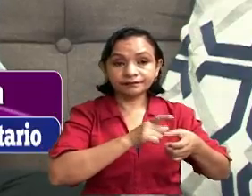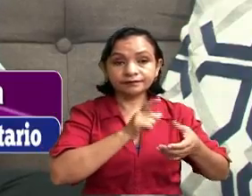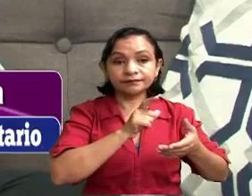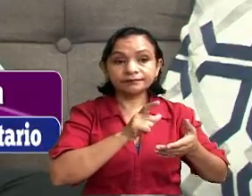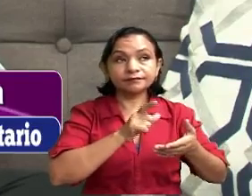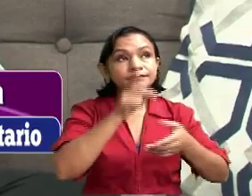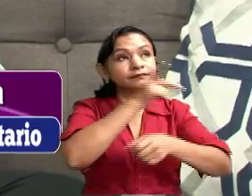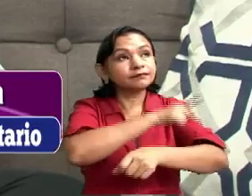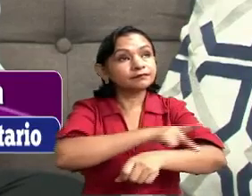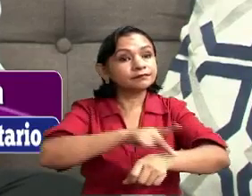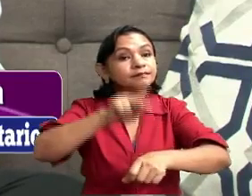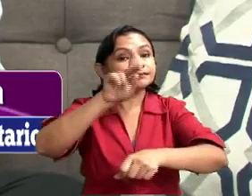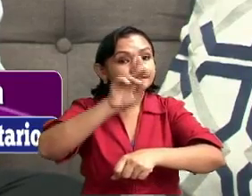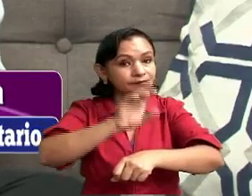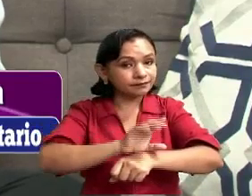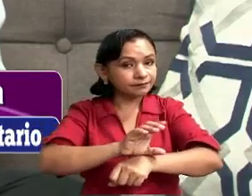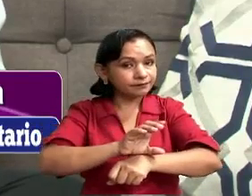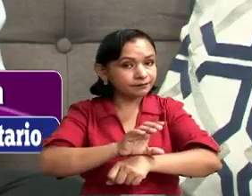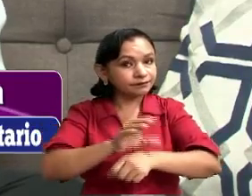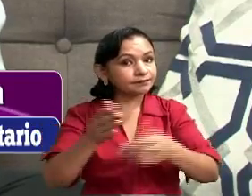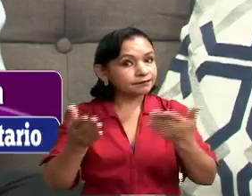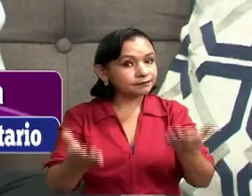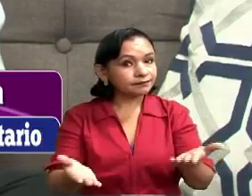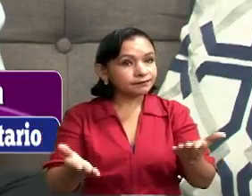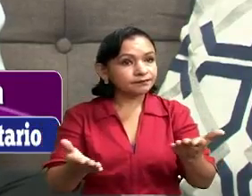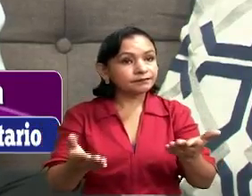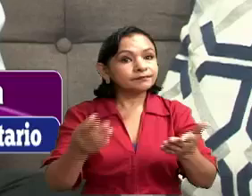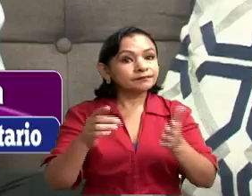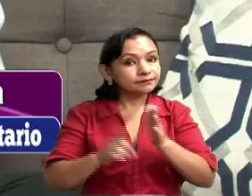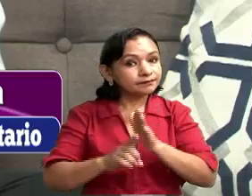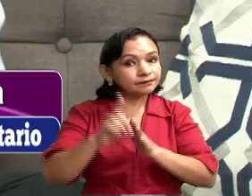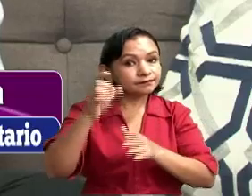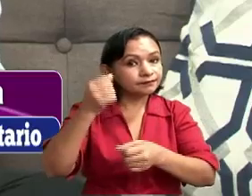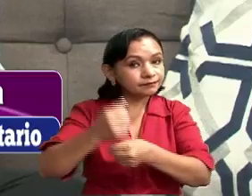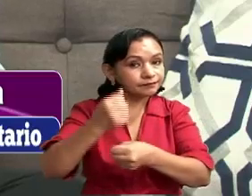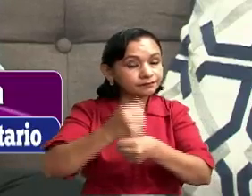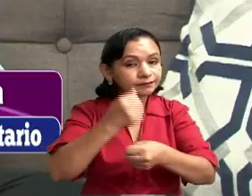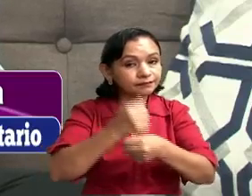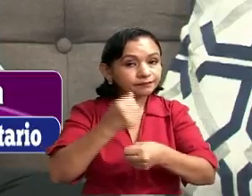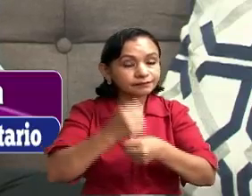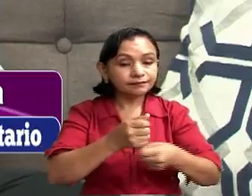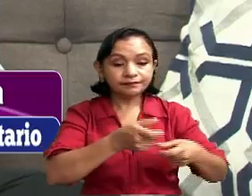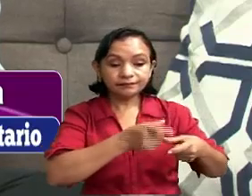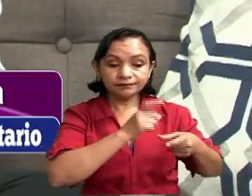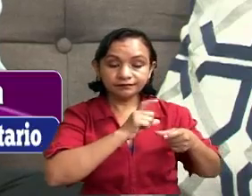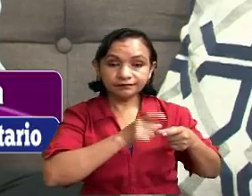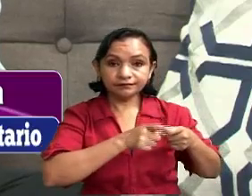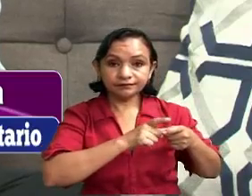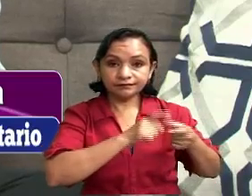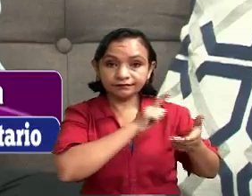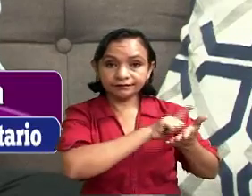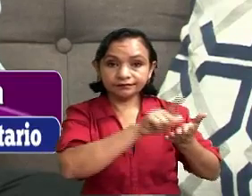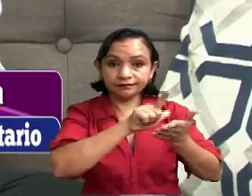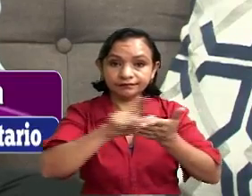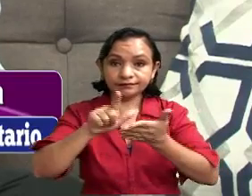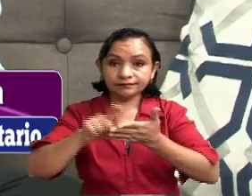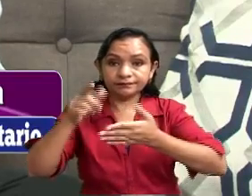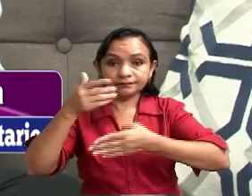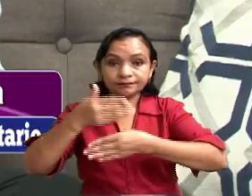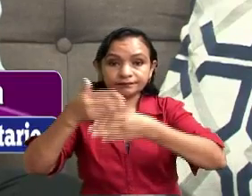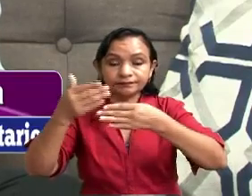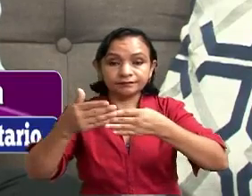en Puerto Cabezas. Okay. Se está desarrollando el sistema de alcantarillado sanitario y la construcción de